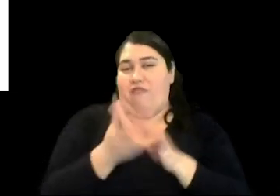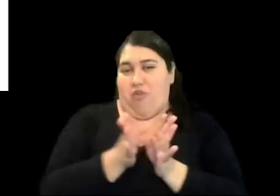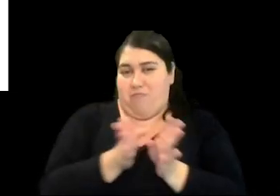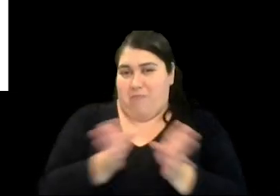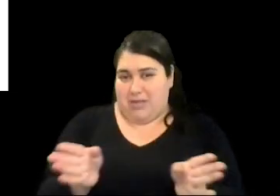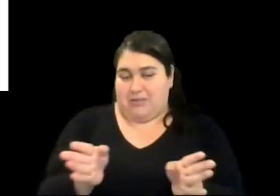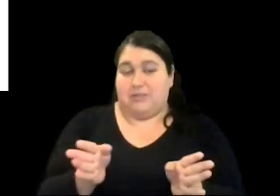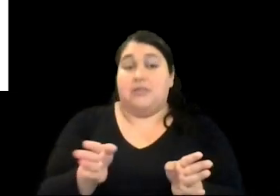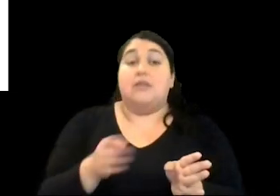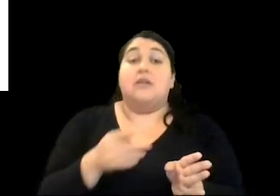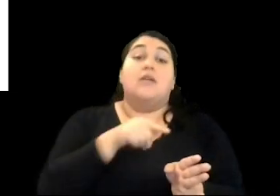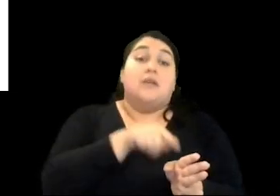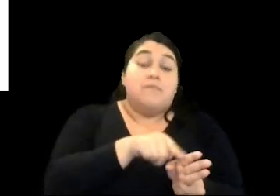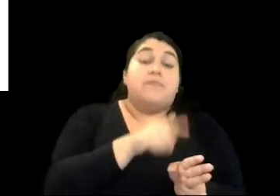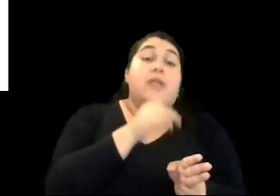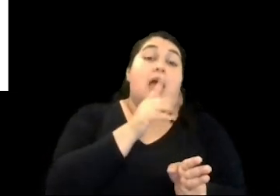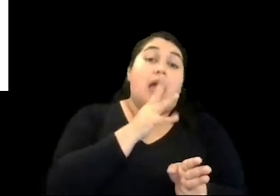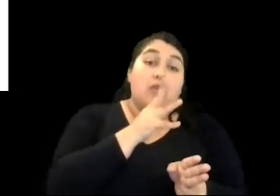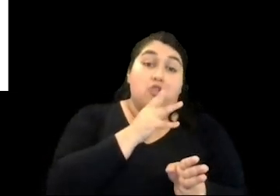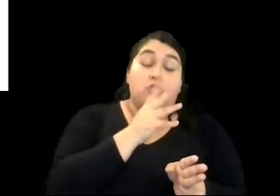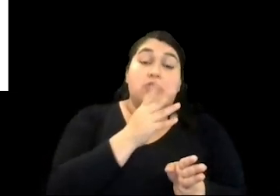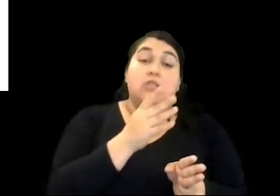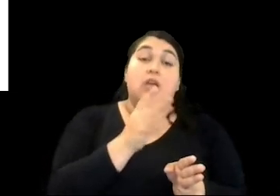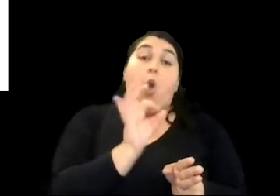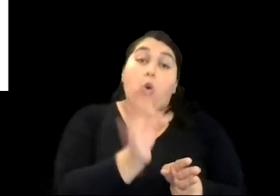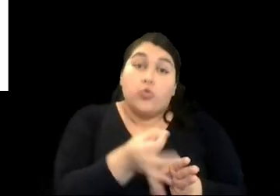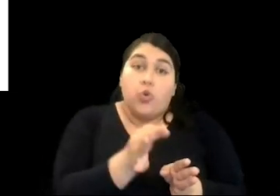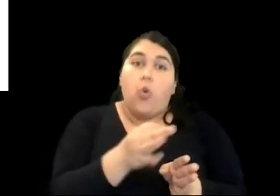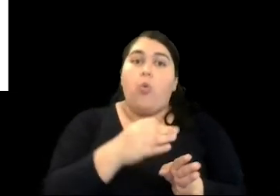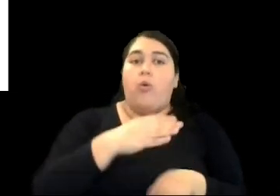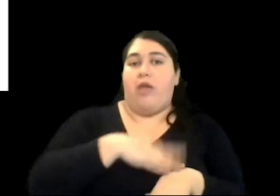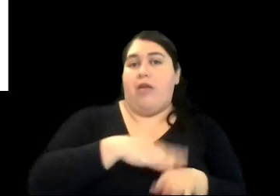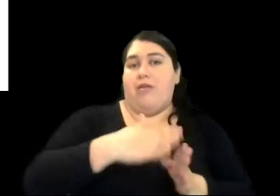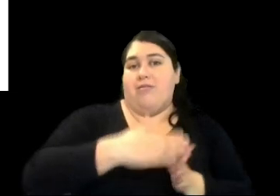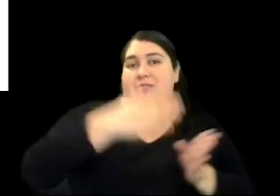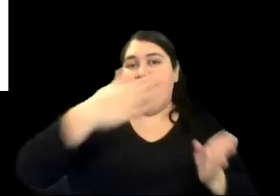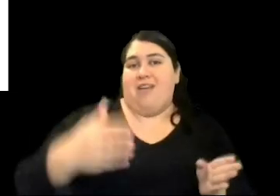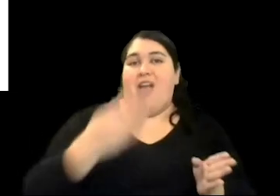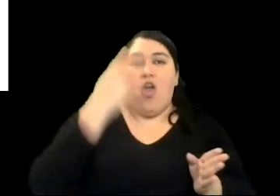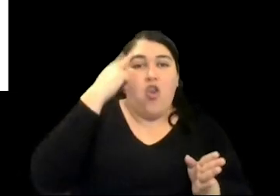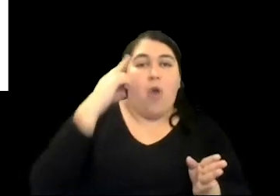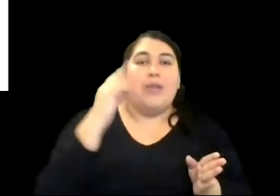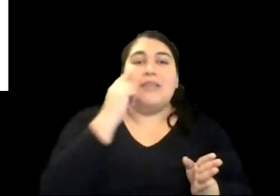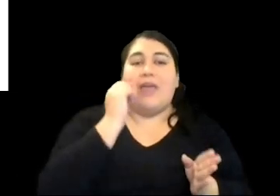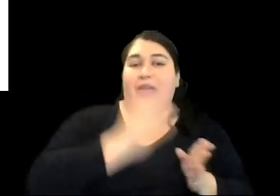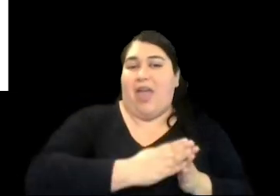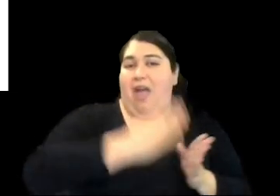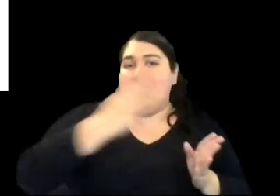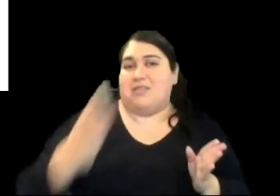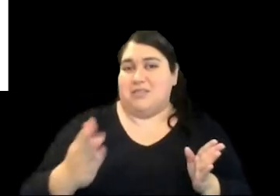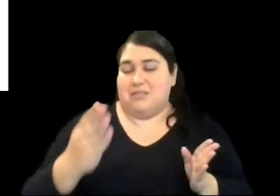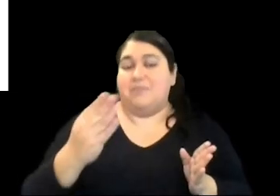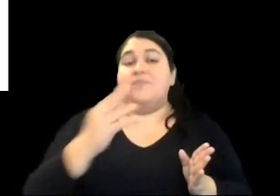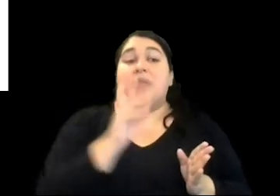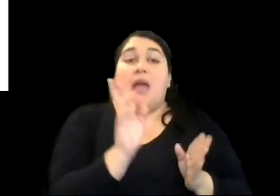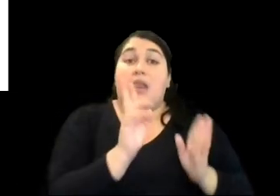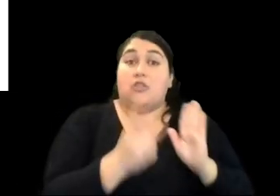el 14 de octubre, hasta el día 14 de octubre, que se cumplen los 90 días desde la entrada en vigencia de la